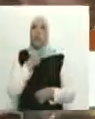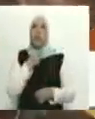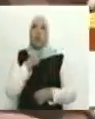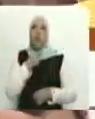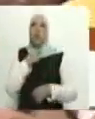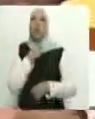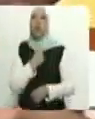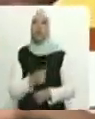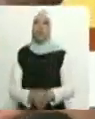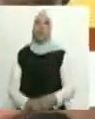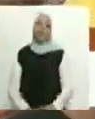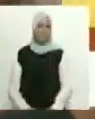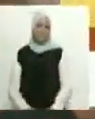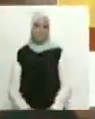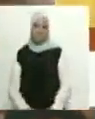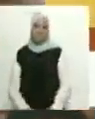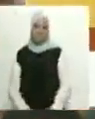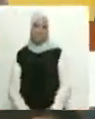para acá.